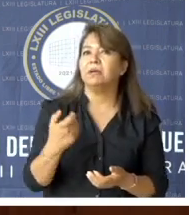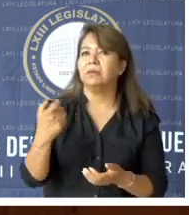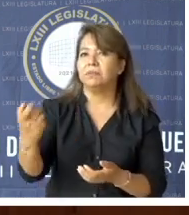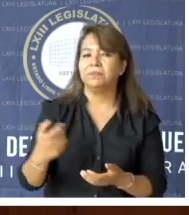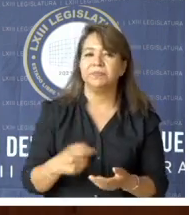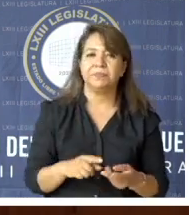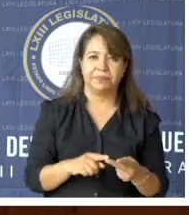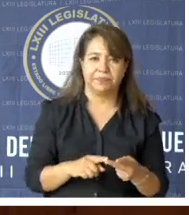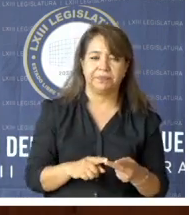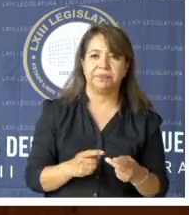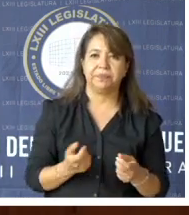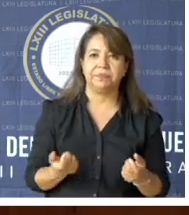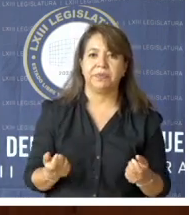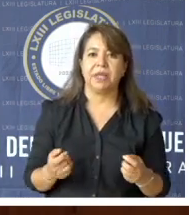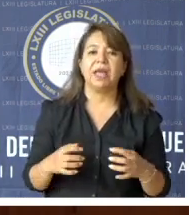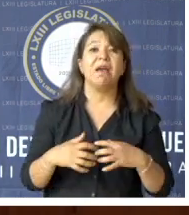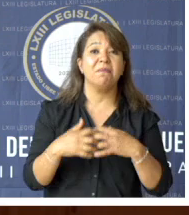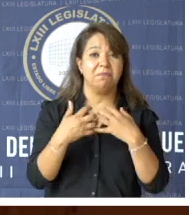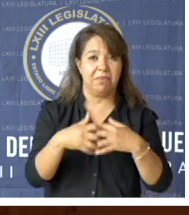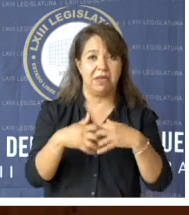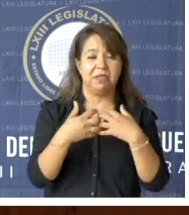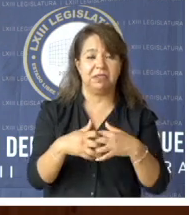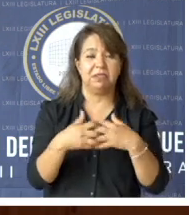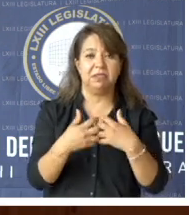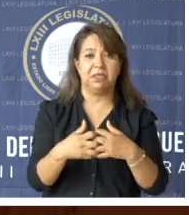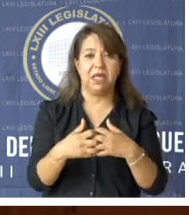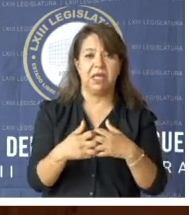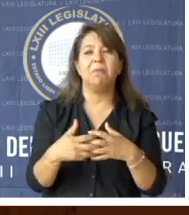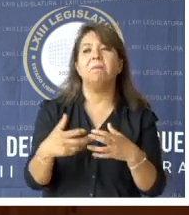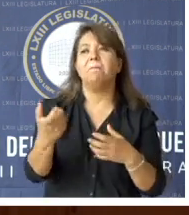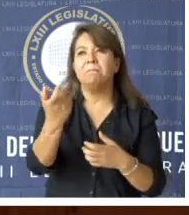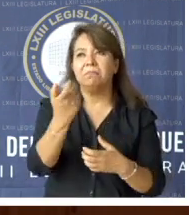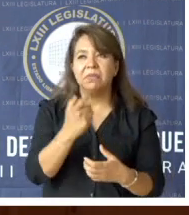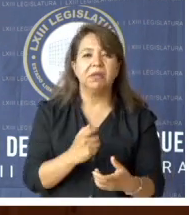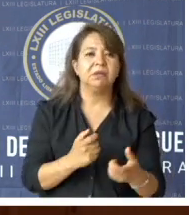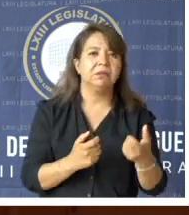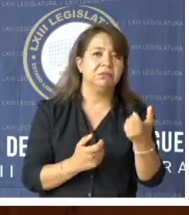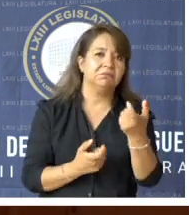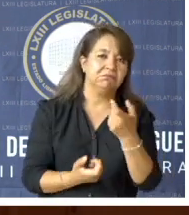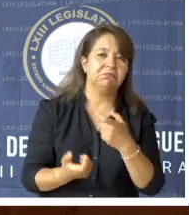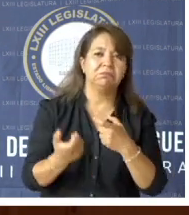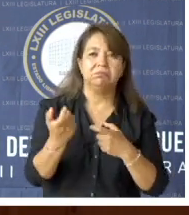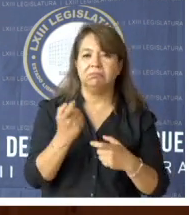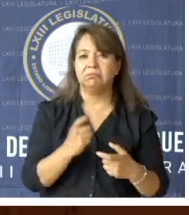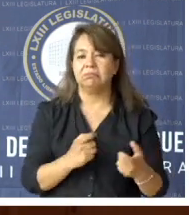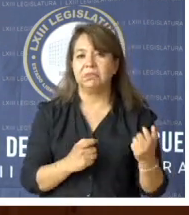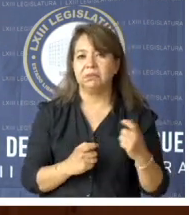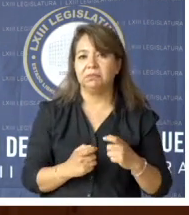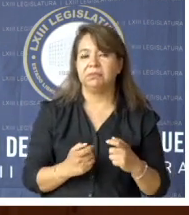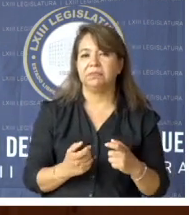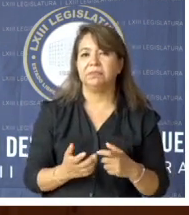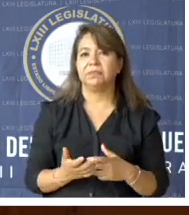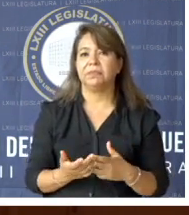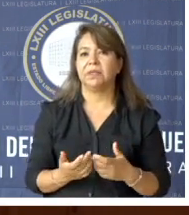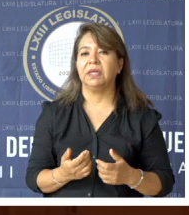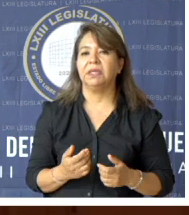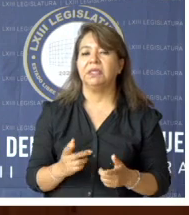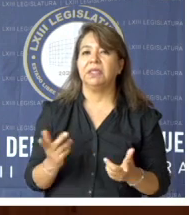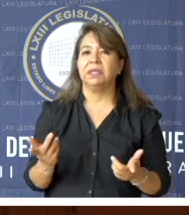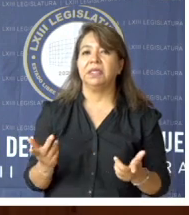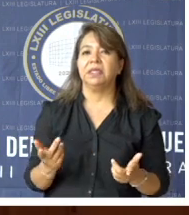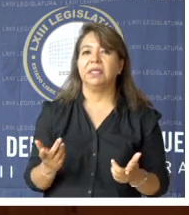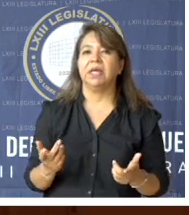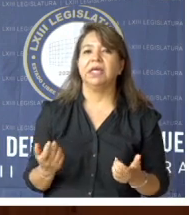buscando constantemente la productividad. Este concepto, en su acepción tradicional, se refiere